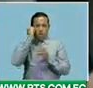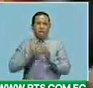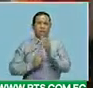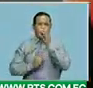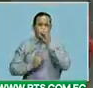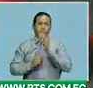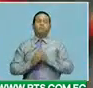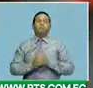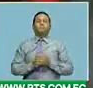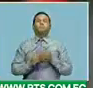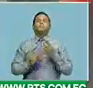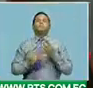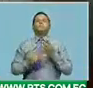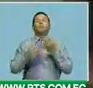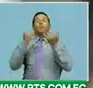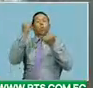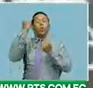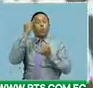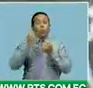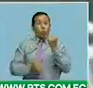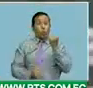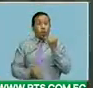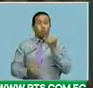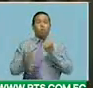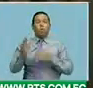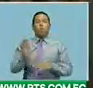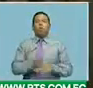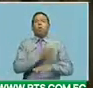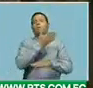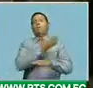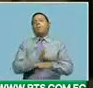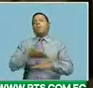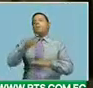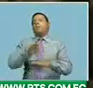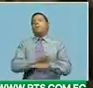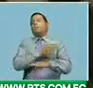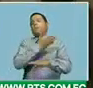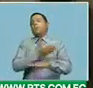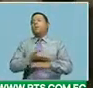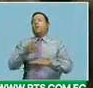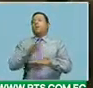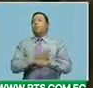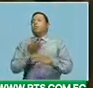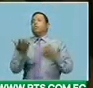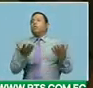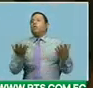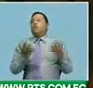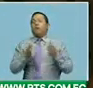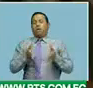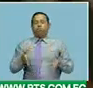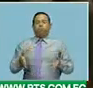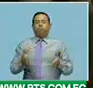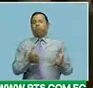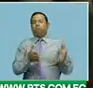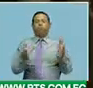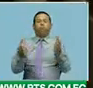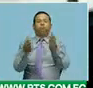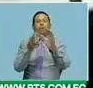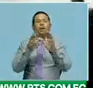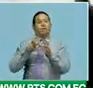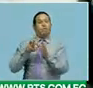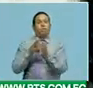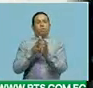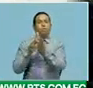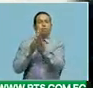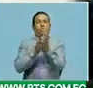los últimos shows antes de despedir el día, el cual se desarrolló en los balcones de la ruta del tranvía. Con ello